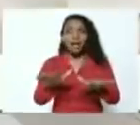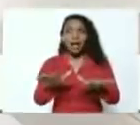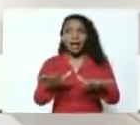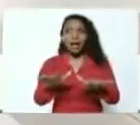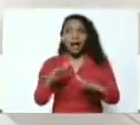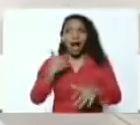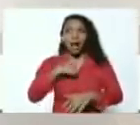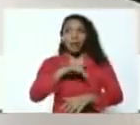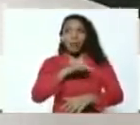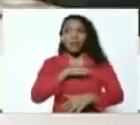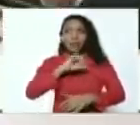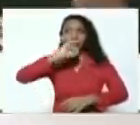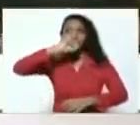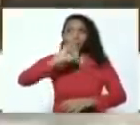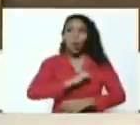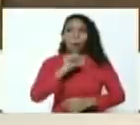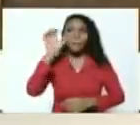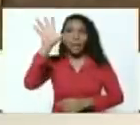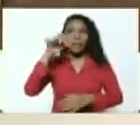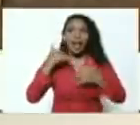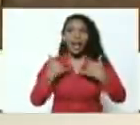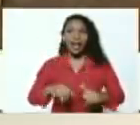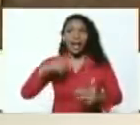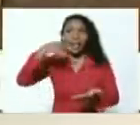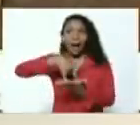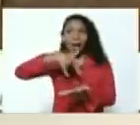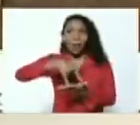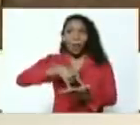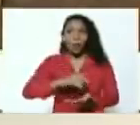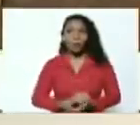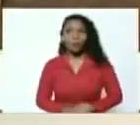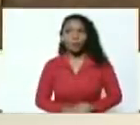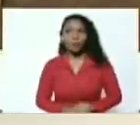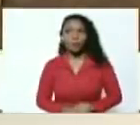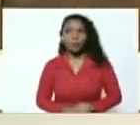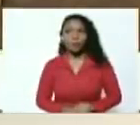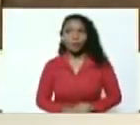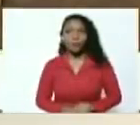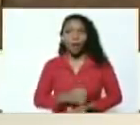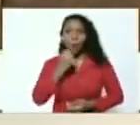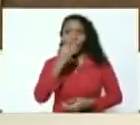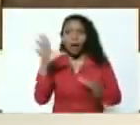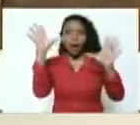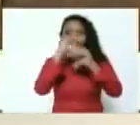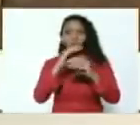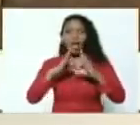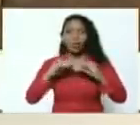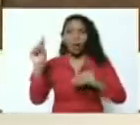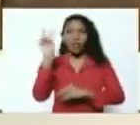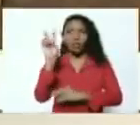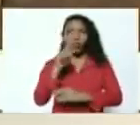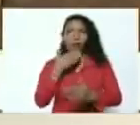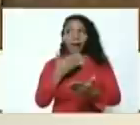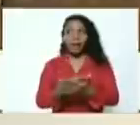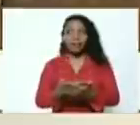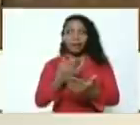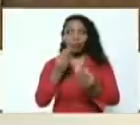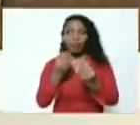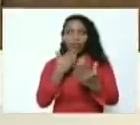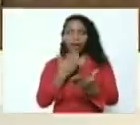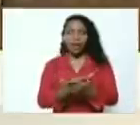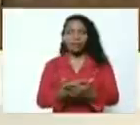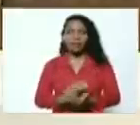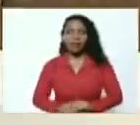a nuestra amada patria, hija de Carabobo. Buenas noches, pues, a toda Venezuela. Gracias. Muchas gracias.